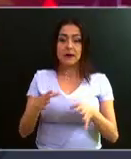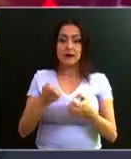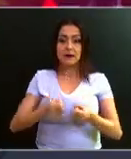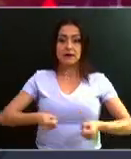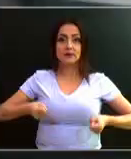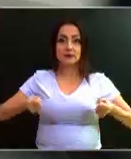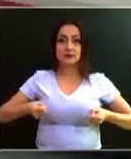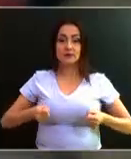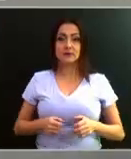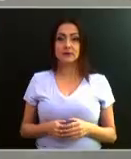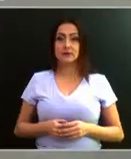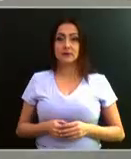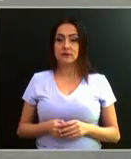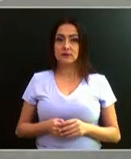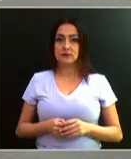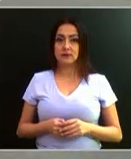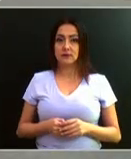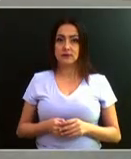equipajes.